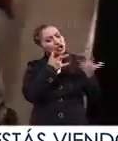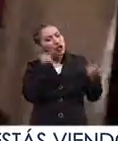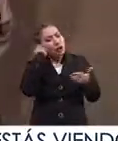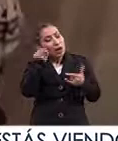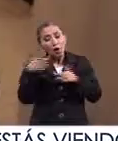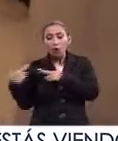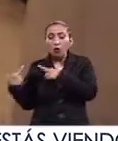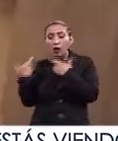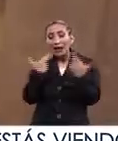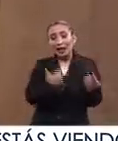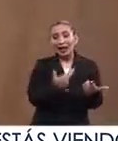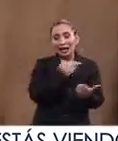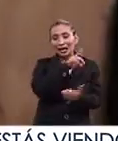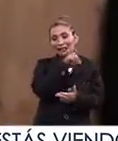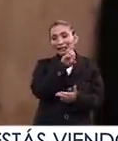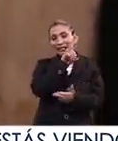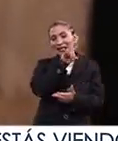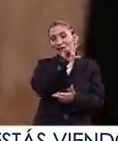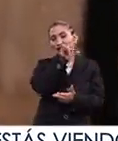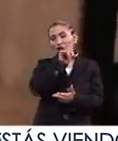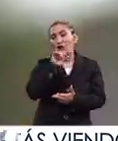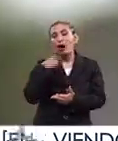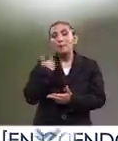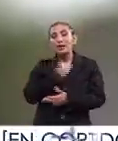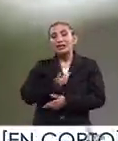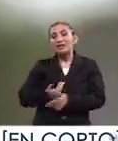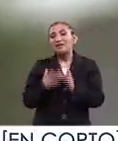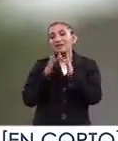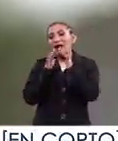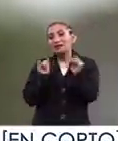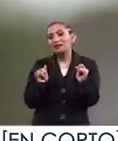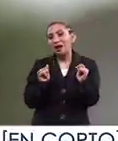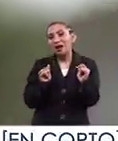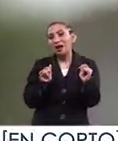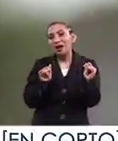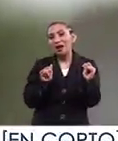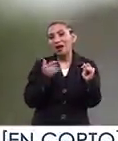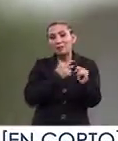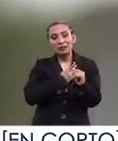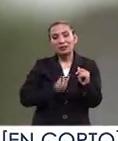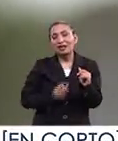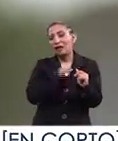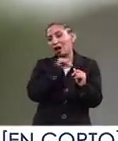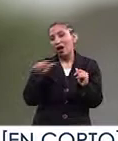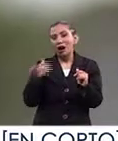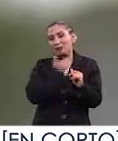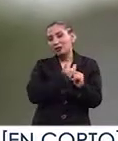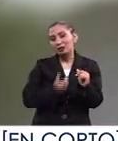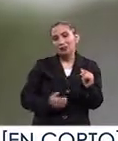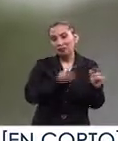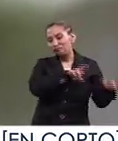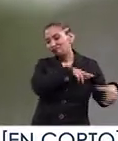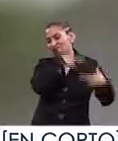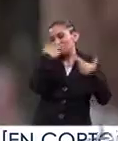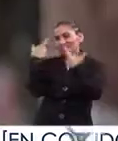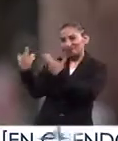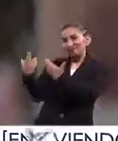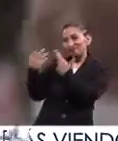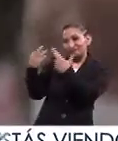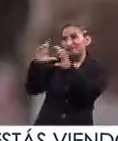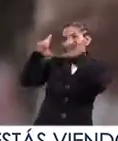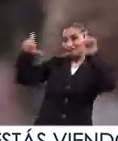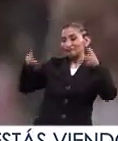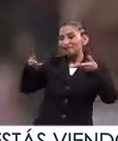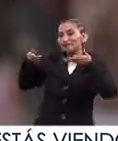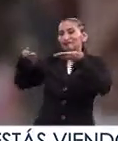le hace un regalo de sello a Chirac. Uh-huh. Y que... Al presidente. Al presidente, de presidente a presidente,